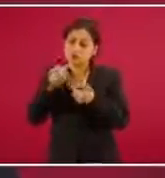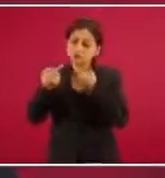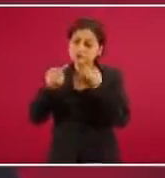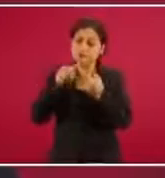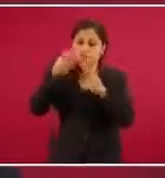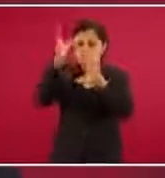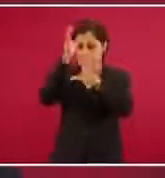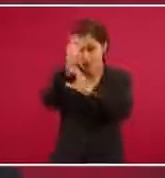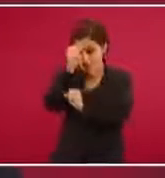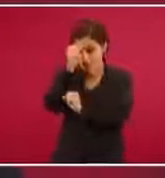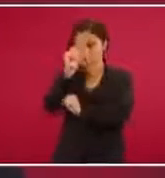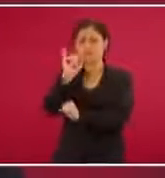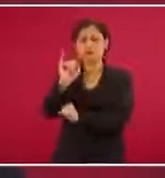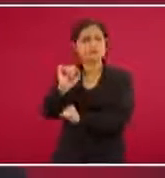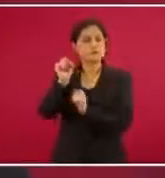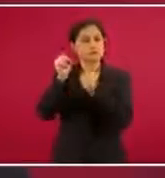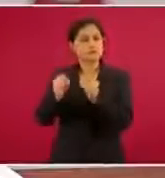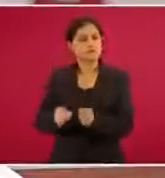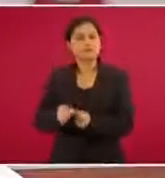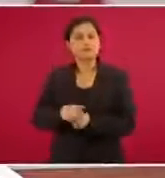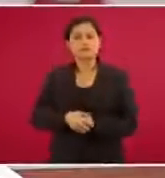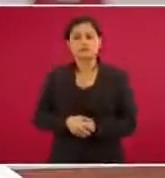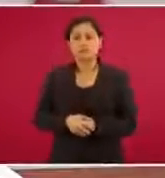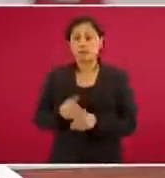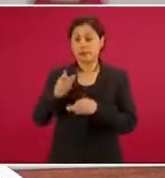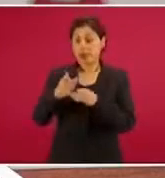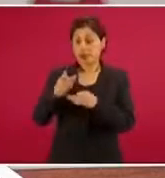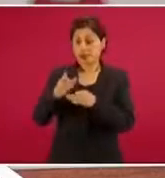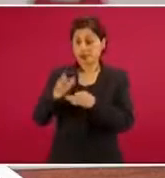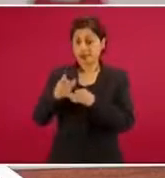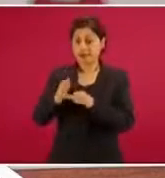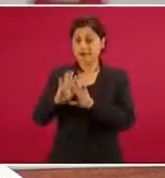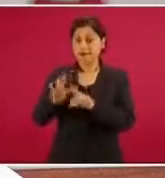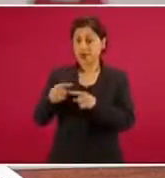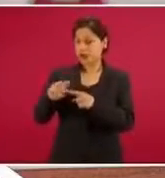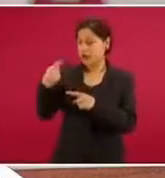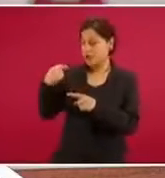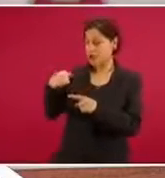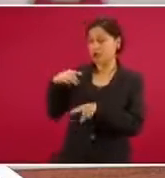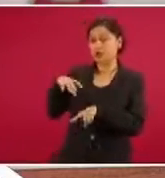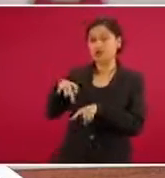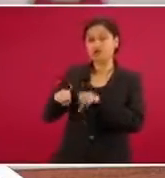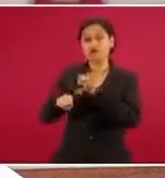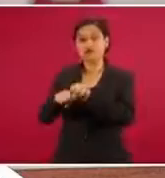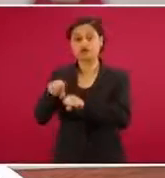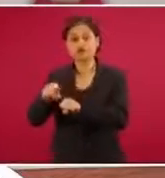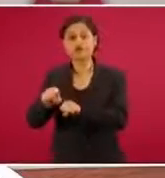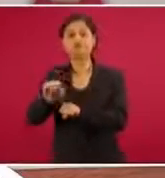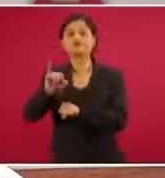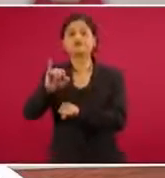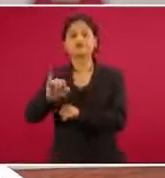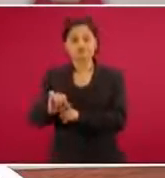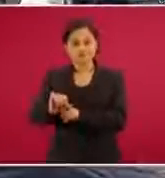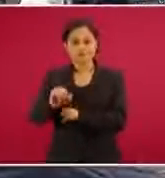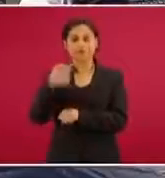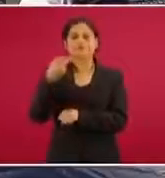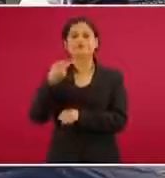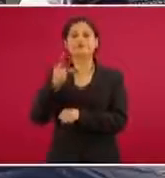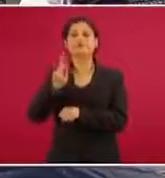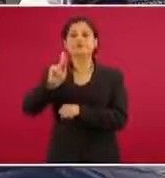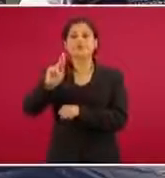pues um avance importante sin embargo el